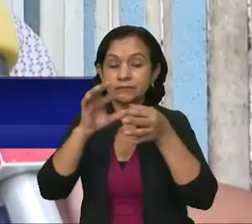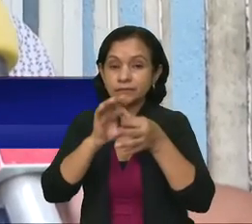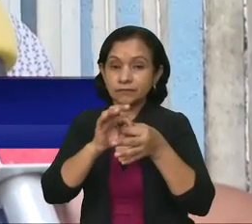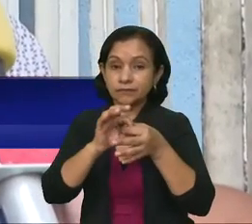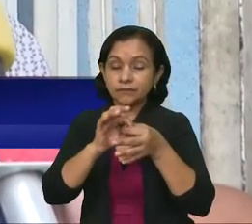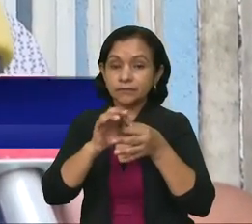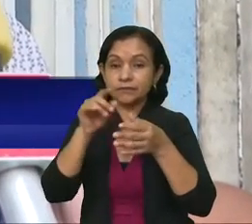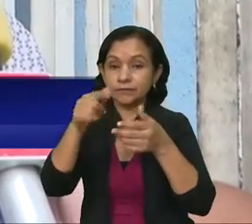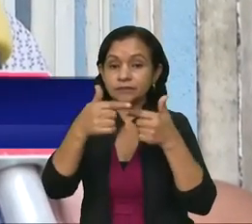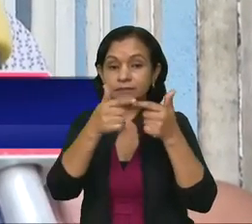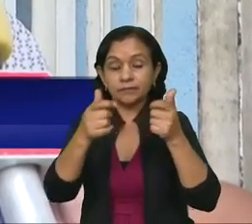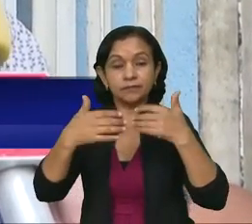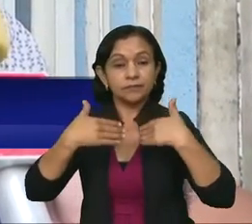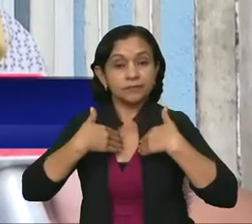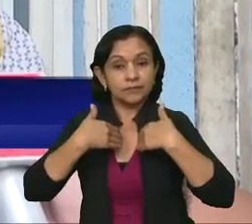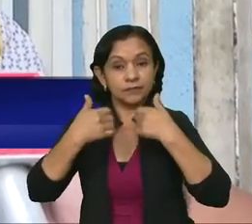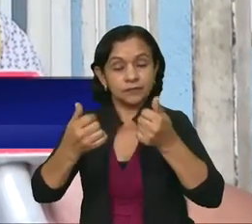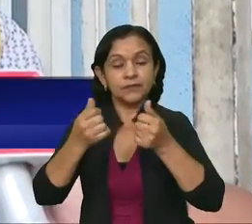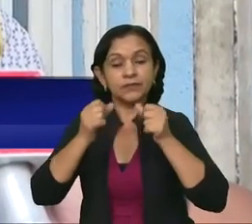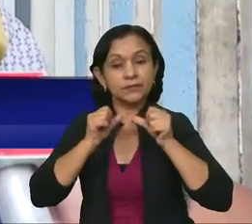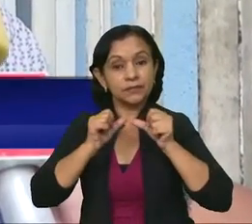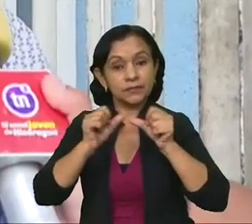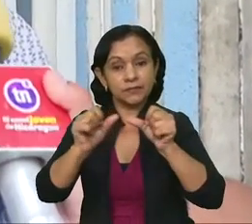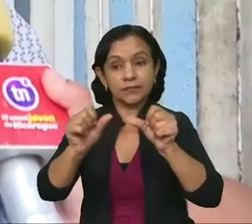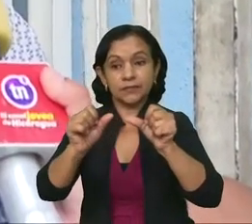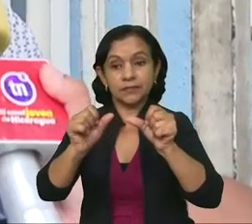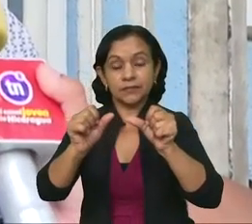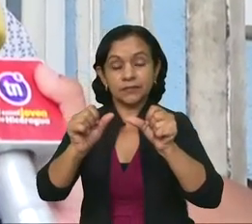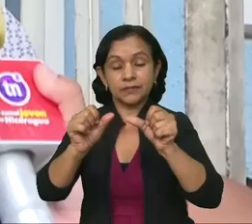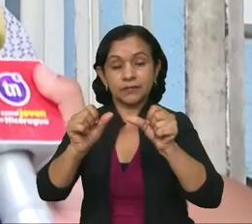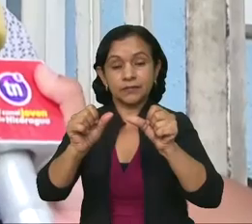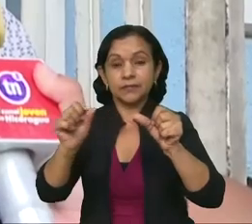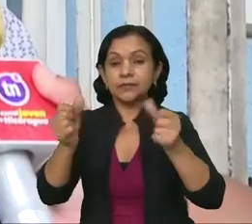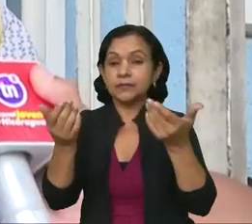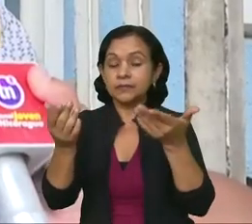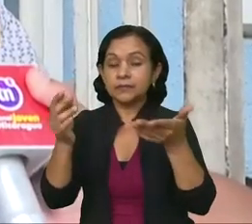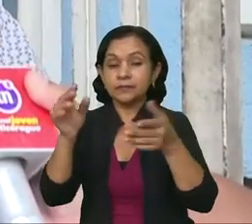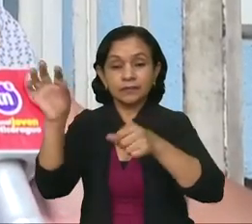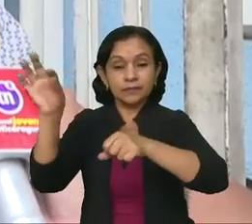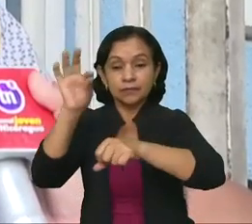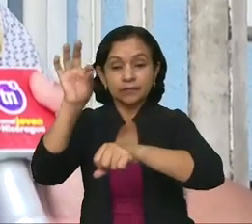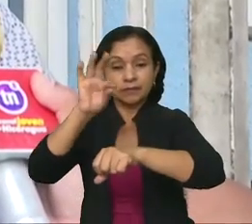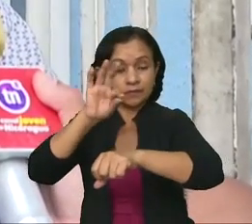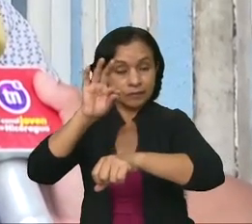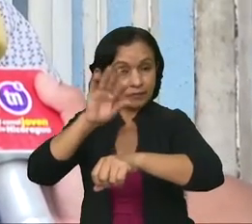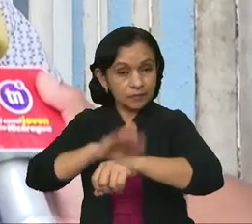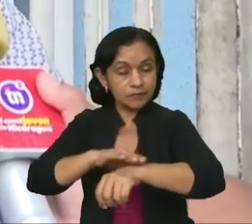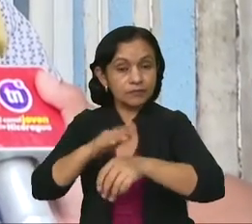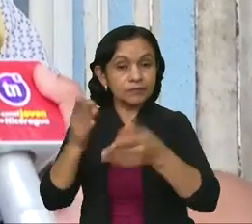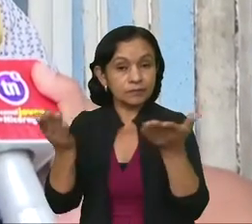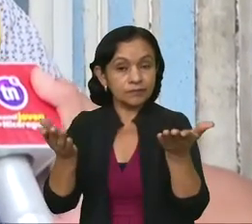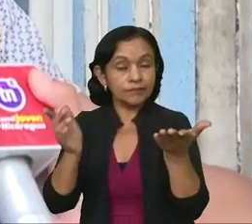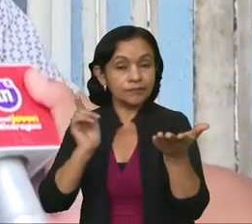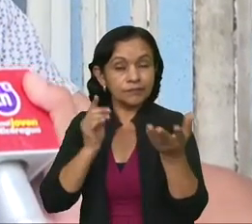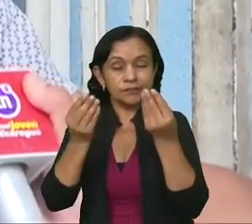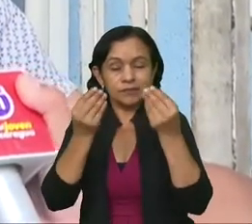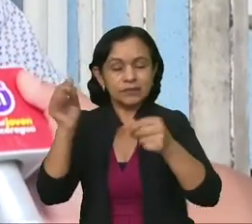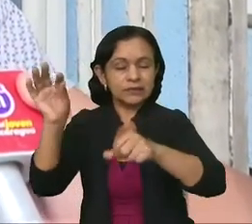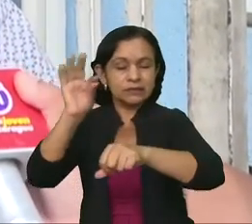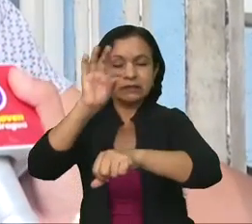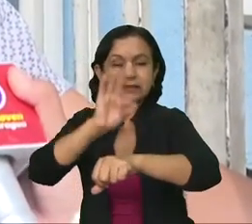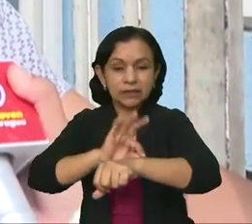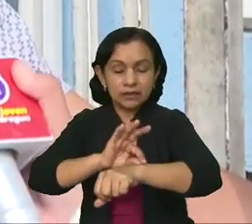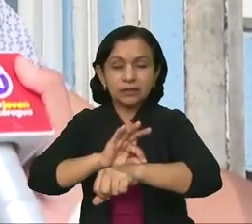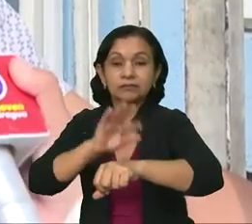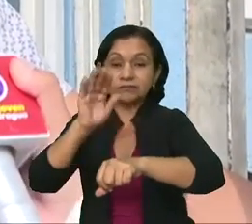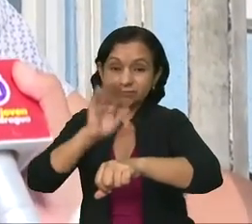con el sector salud, ¿verdad? Que le den continuidad para erradicar lo que es en este tiempo donde estamos, donde abunda mucho el mosquito,